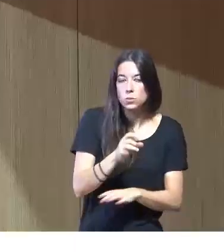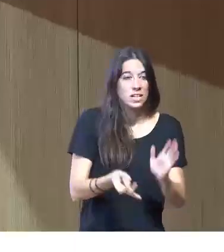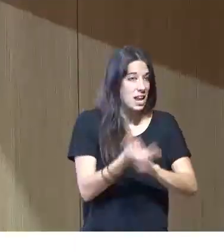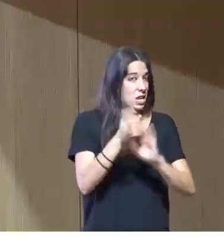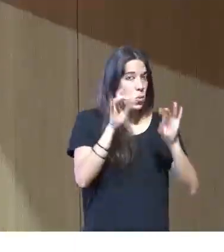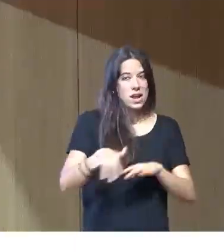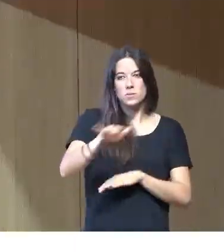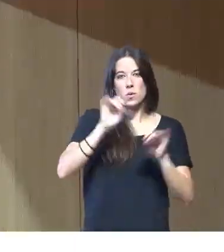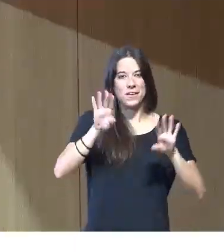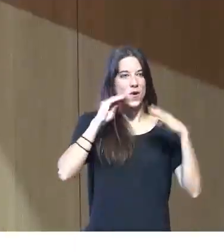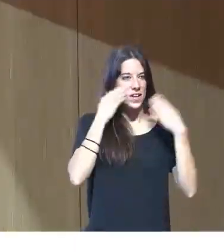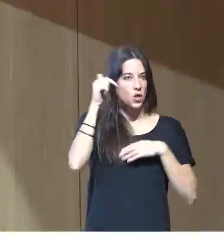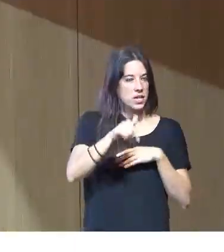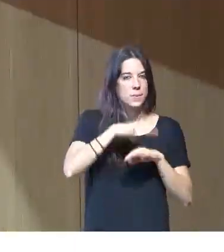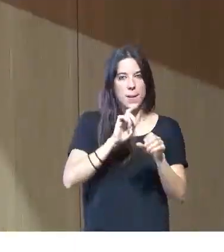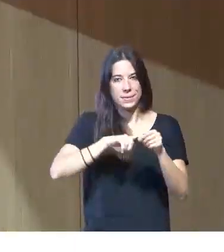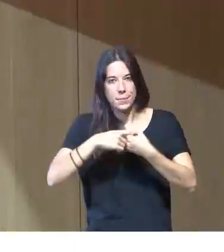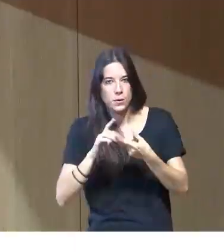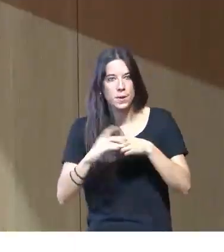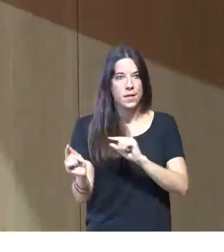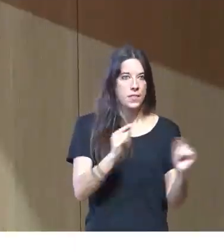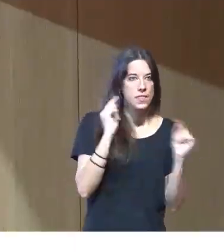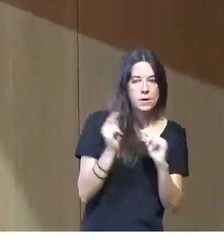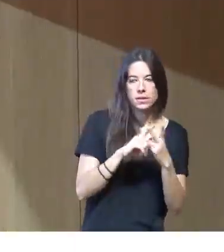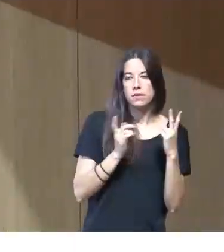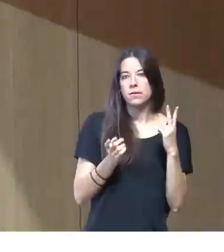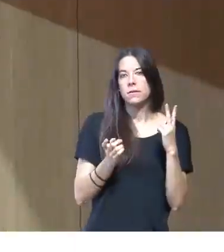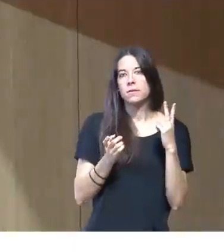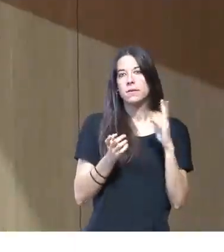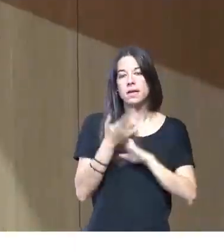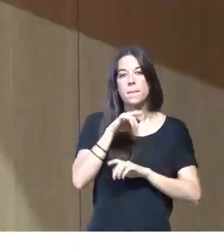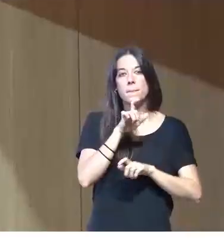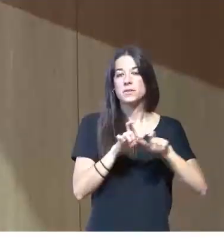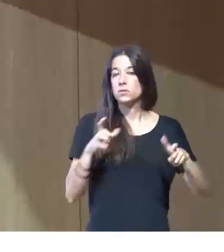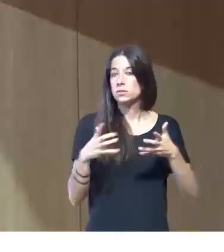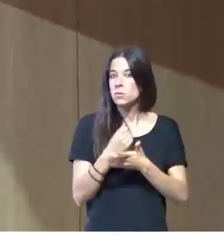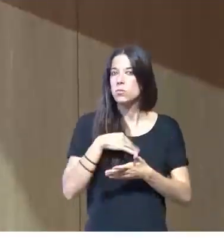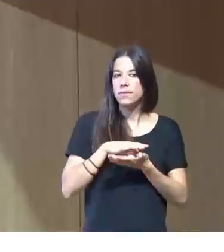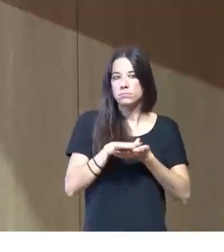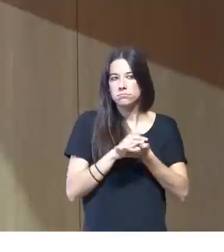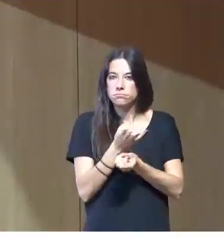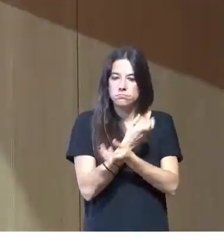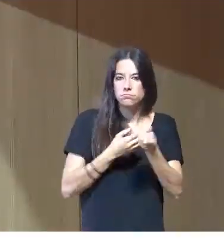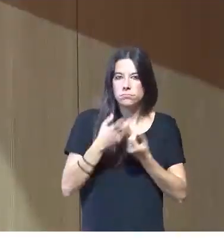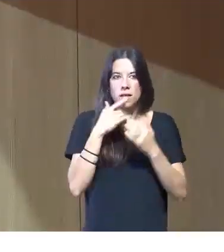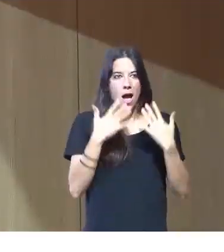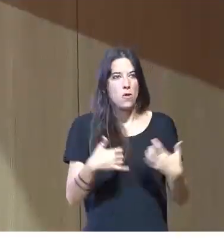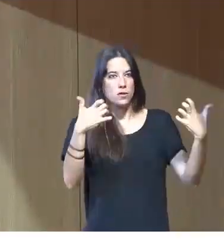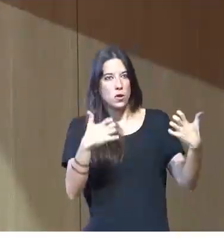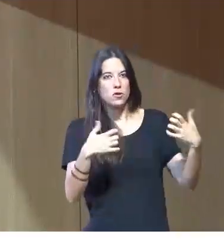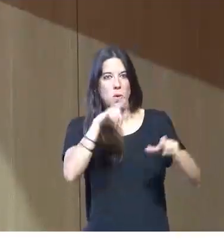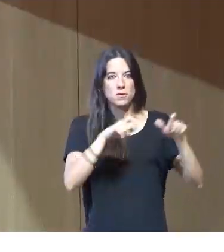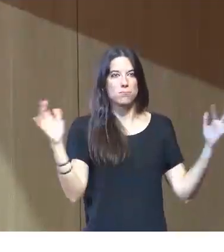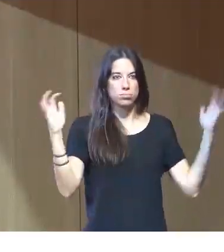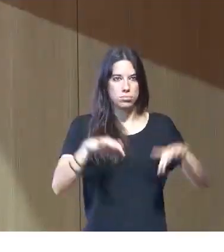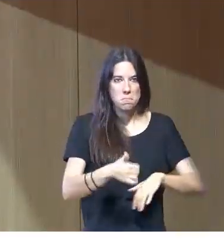de participación de debate en donde cada vez podamos ir llenando auditorios como este de